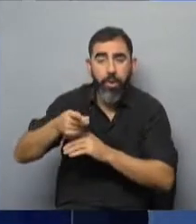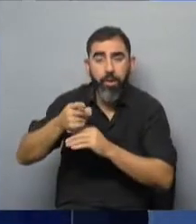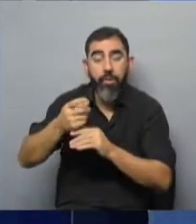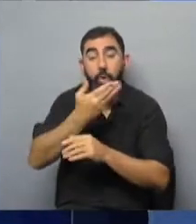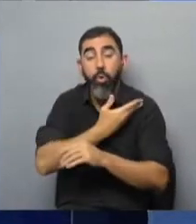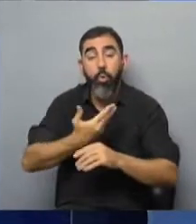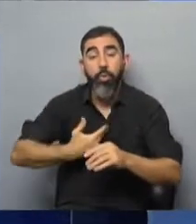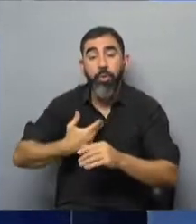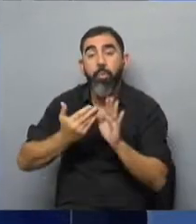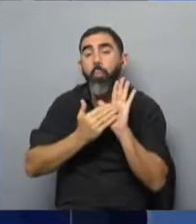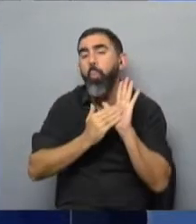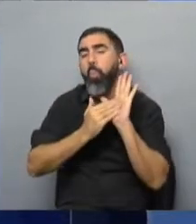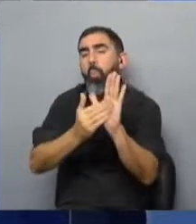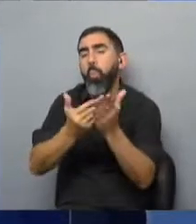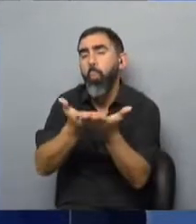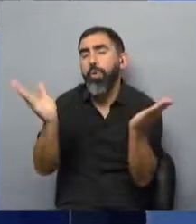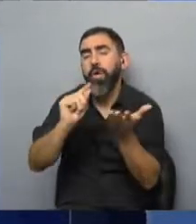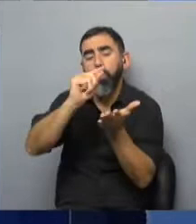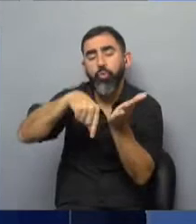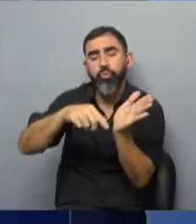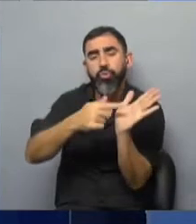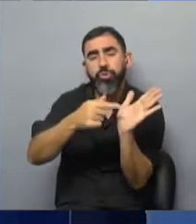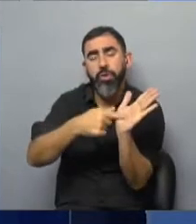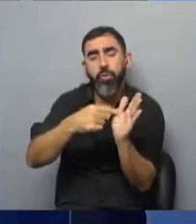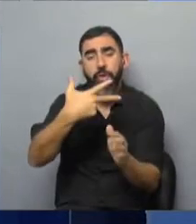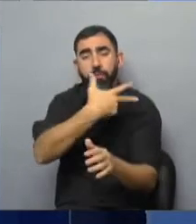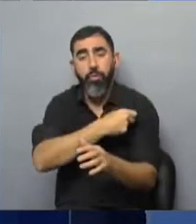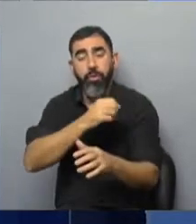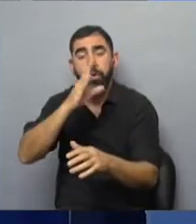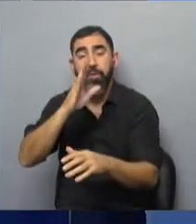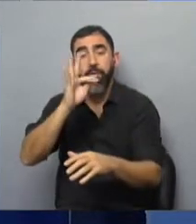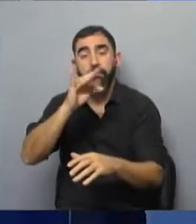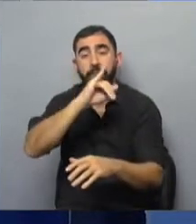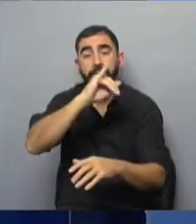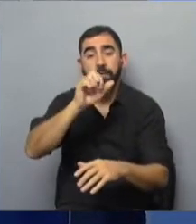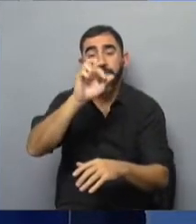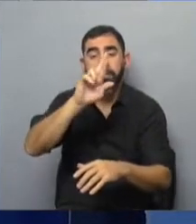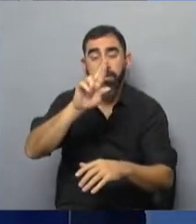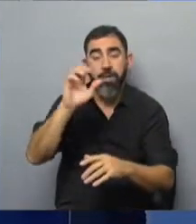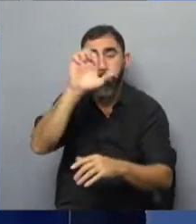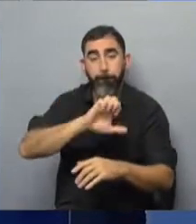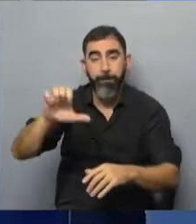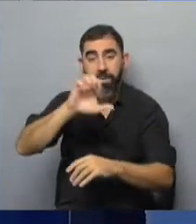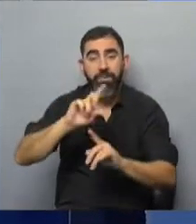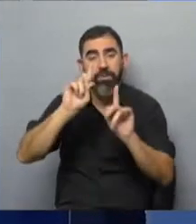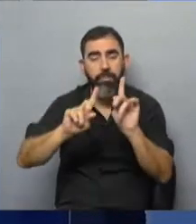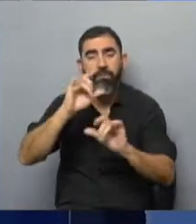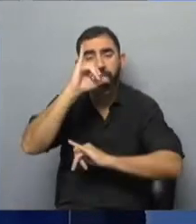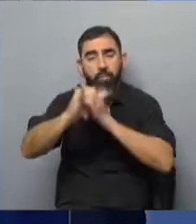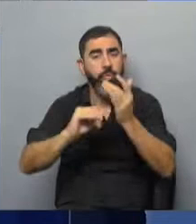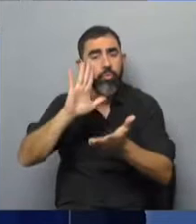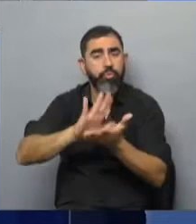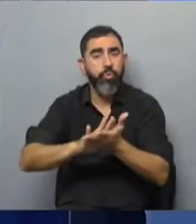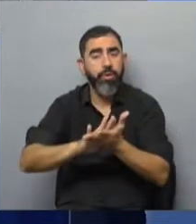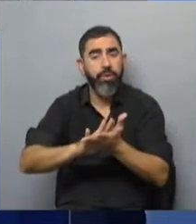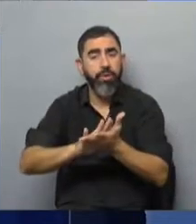Poder Ejecutivo de presentar los contratos de vacunación firmados con la empresa Pfizer y así como diversa información referida a lo que